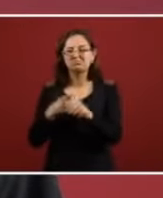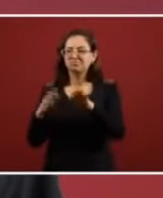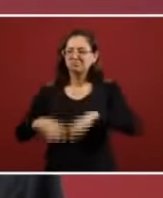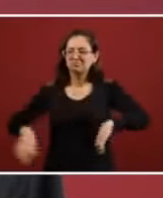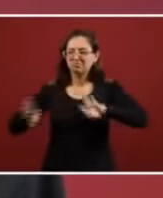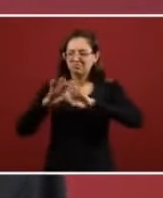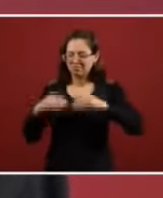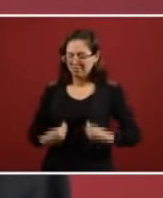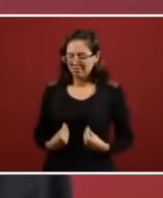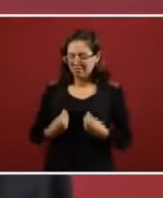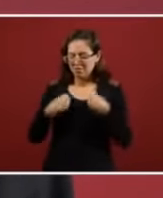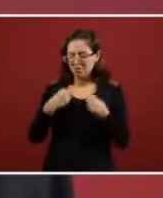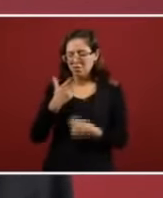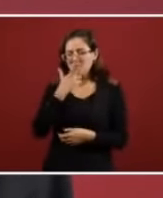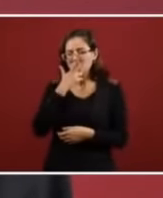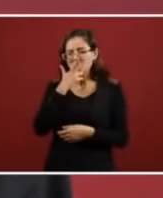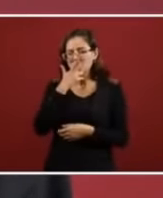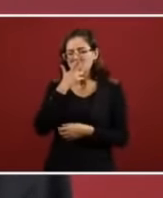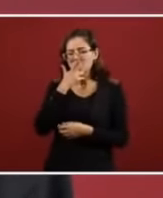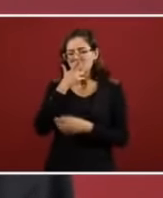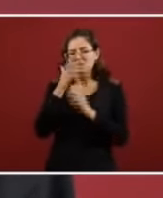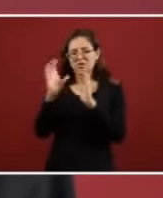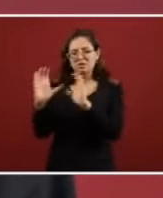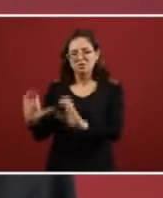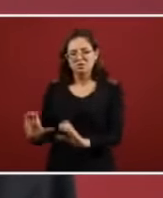el cuidar la vida